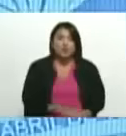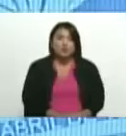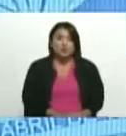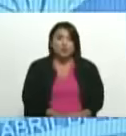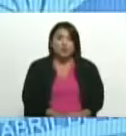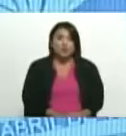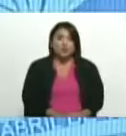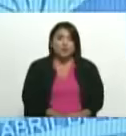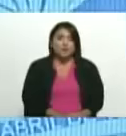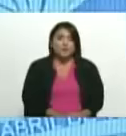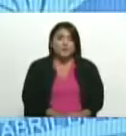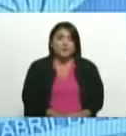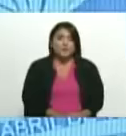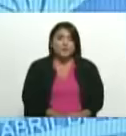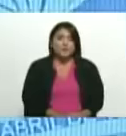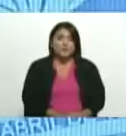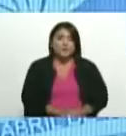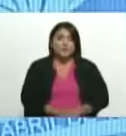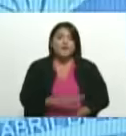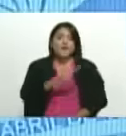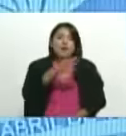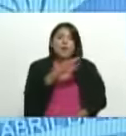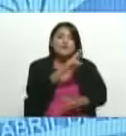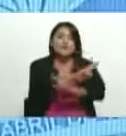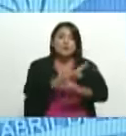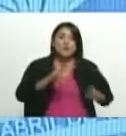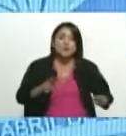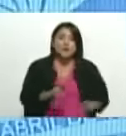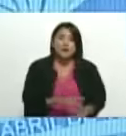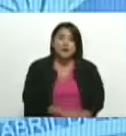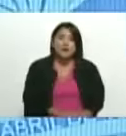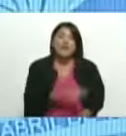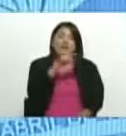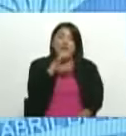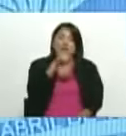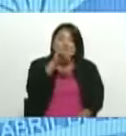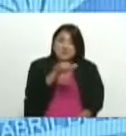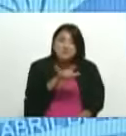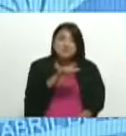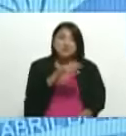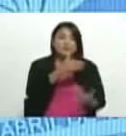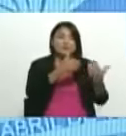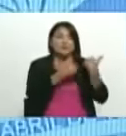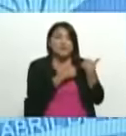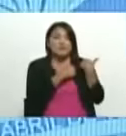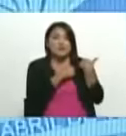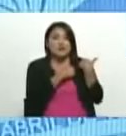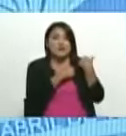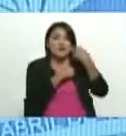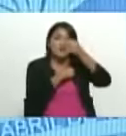en el Consejo Supremo Electoral de la llamada Cuarta República. Fue el responsable de